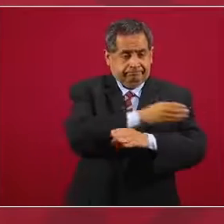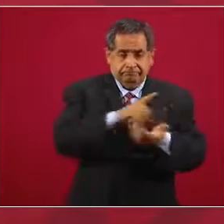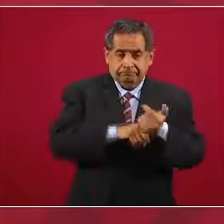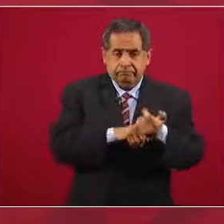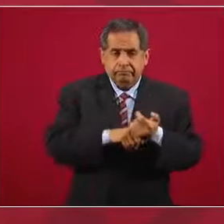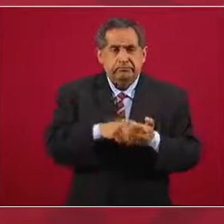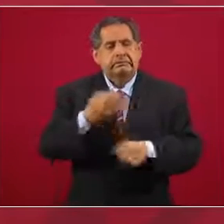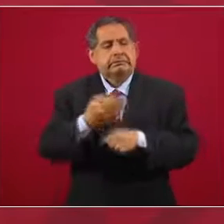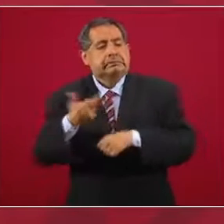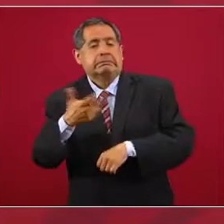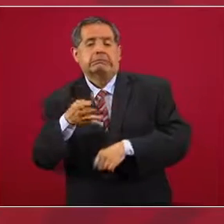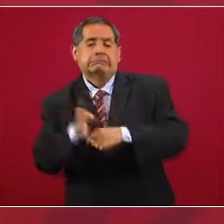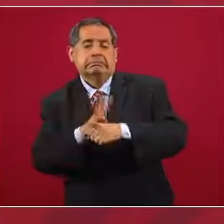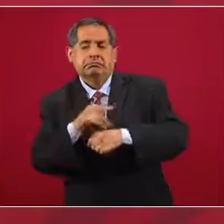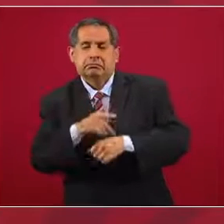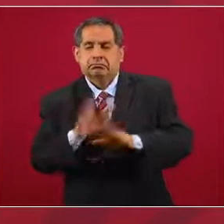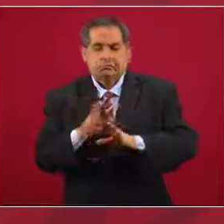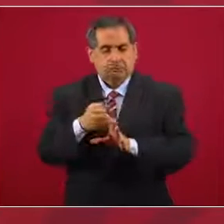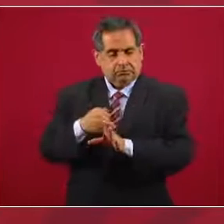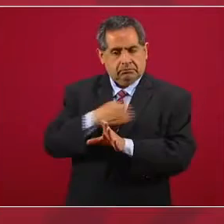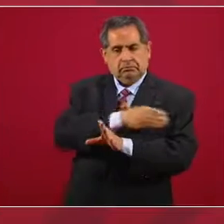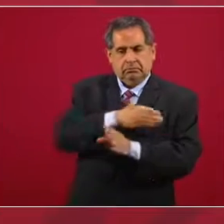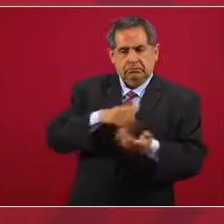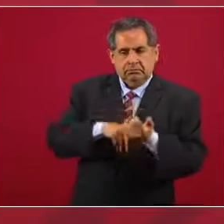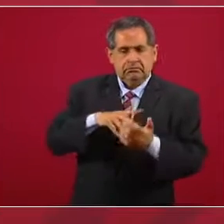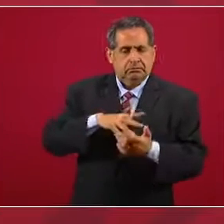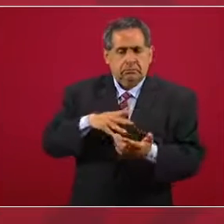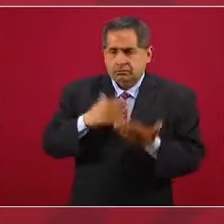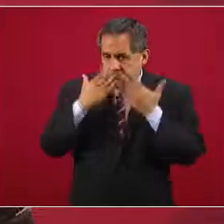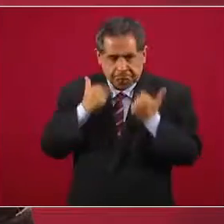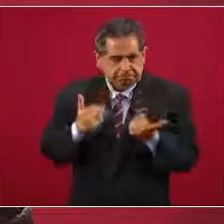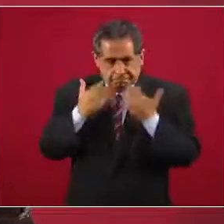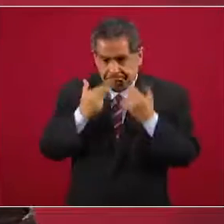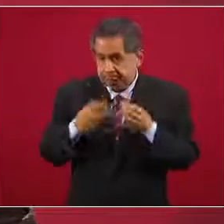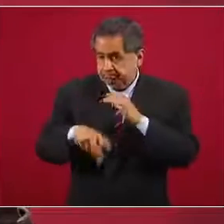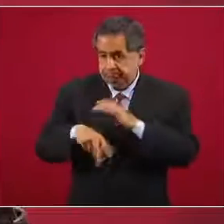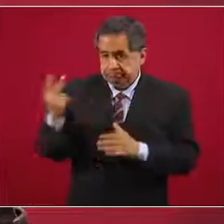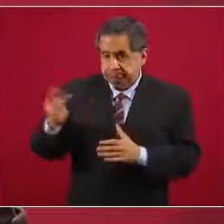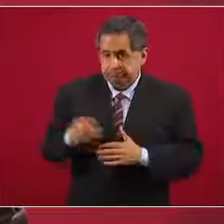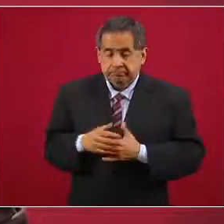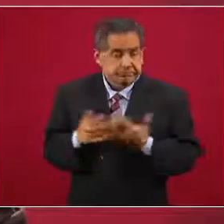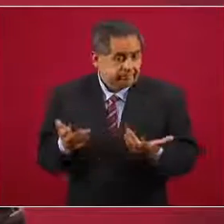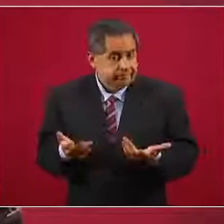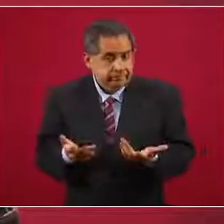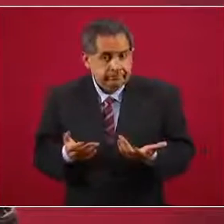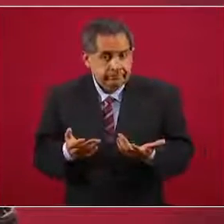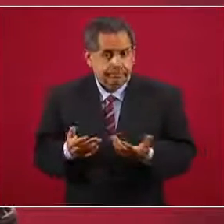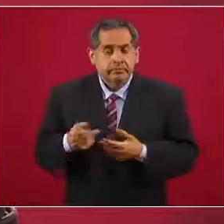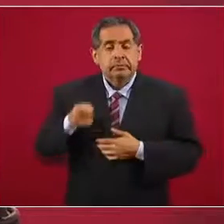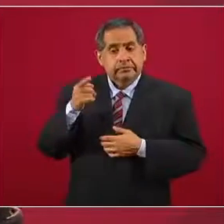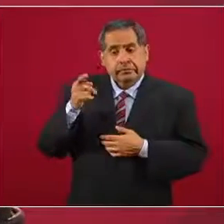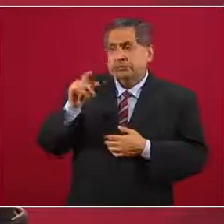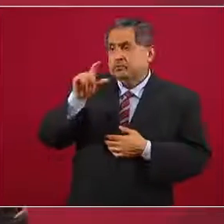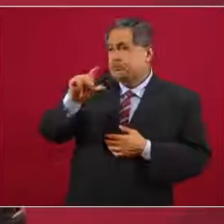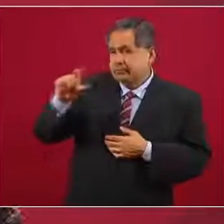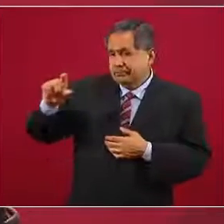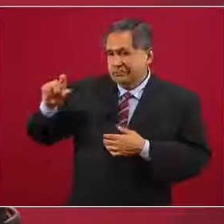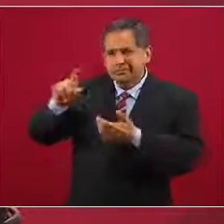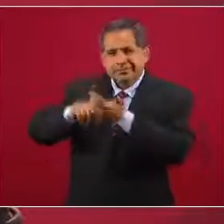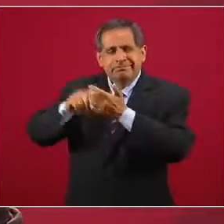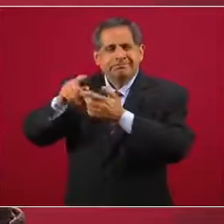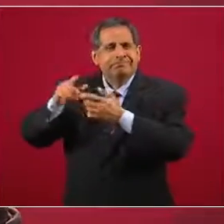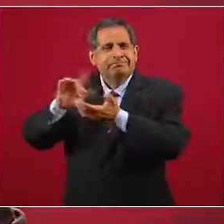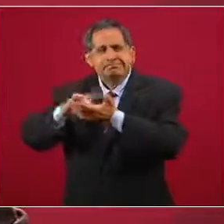que echarle la culpa a toda la pandemia. Estos medicamentos, en su mezcla, son requeridos para muchos de